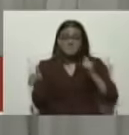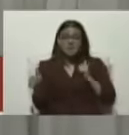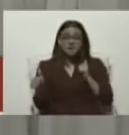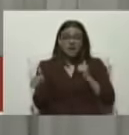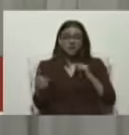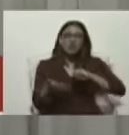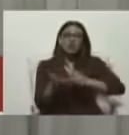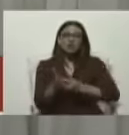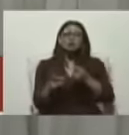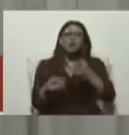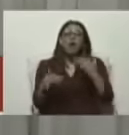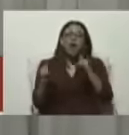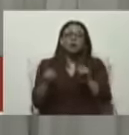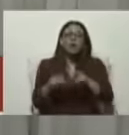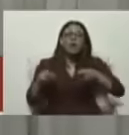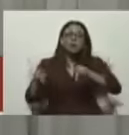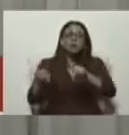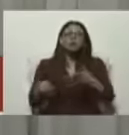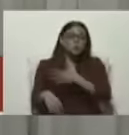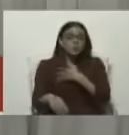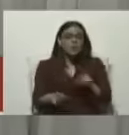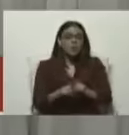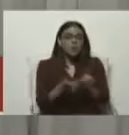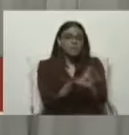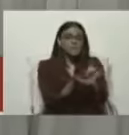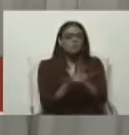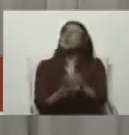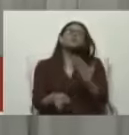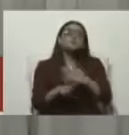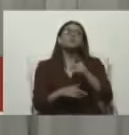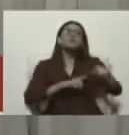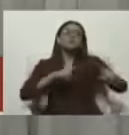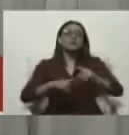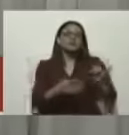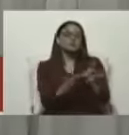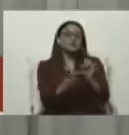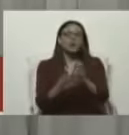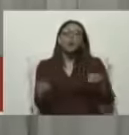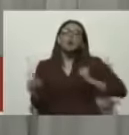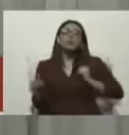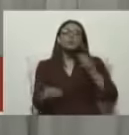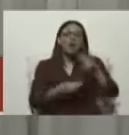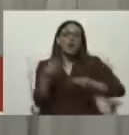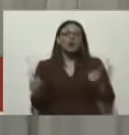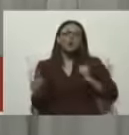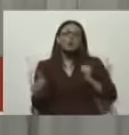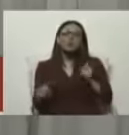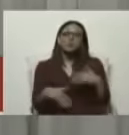la opción de despedir a quien le dé la gana, cuando le dé la gana, como le dé la gana.